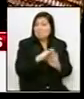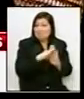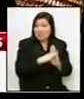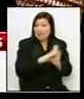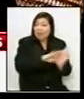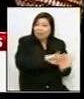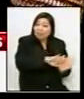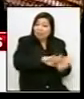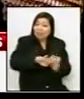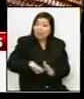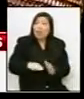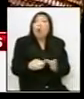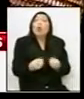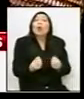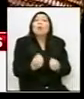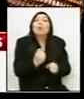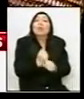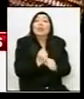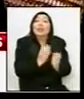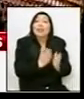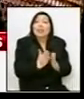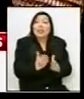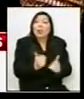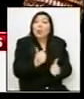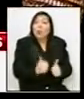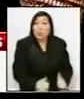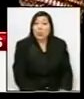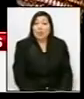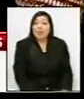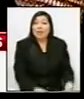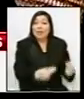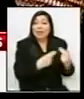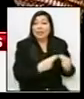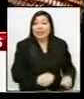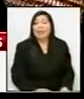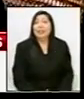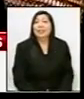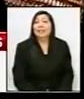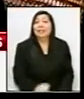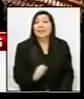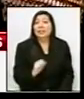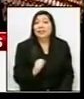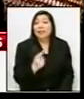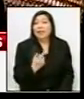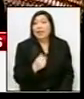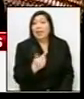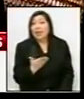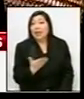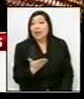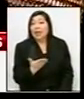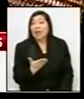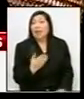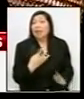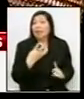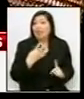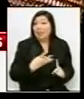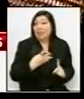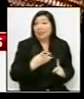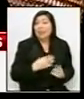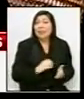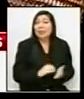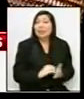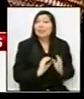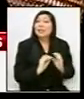liminar, cómo funcionaba esta organización, cuáles eran los roles, y si hay en el curso de los testimonios que se han